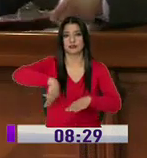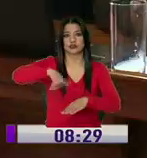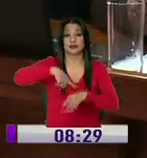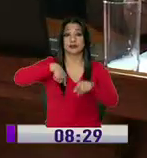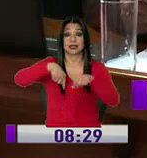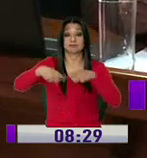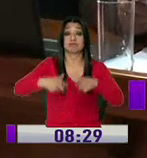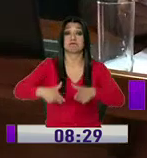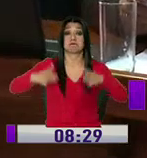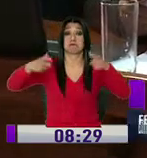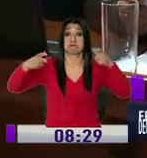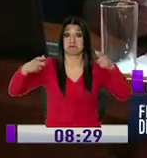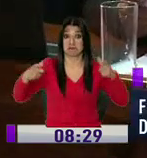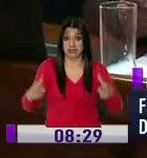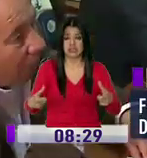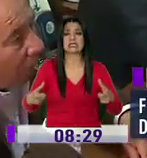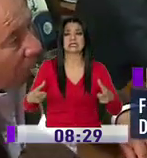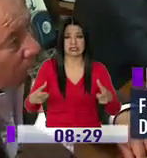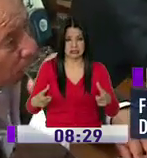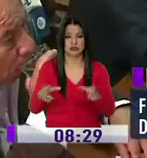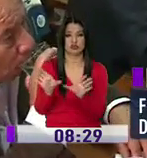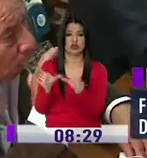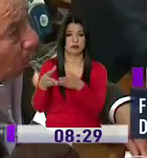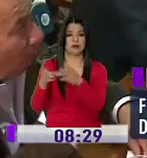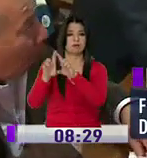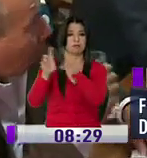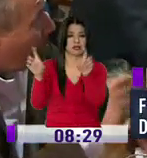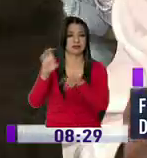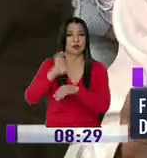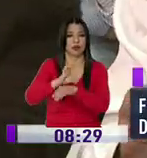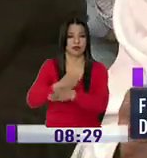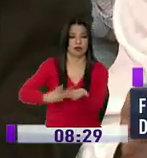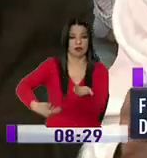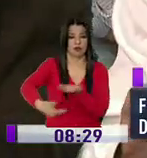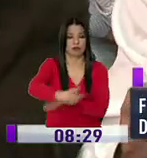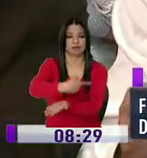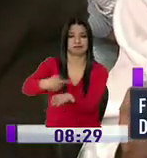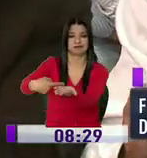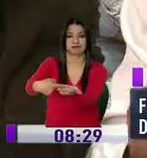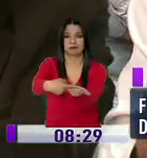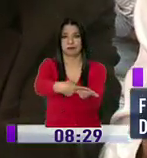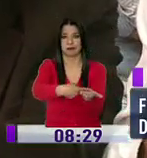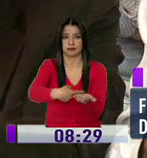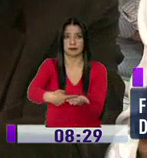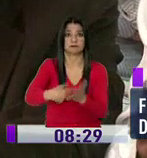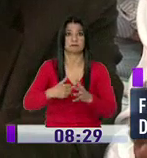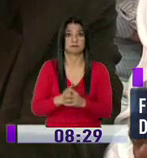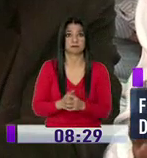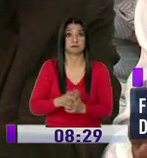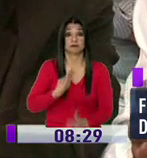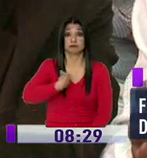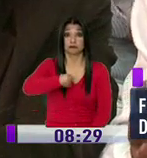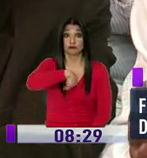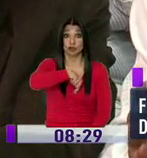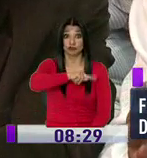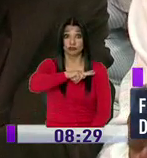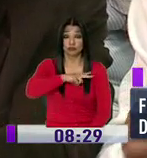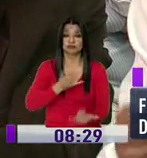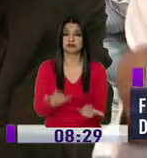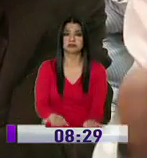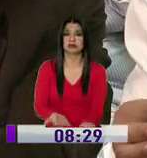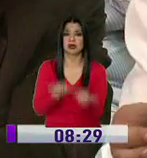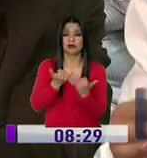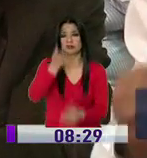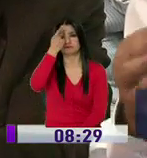Pesados, se efectuaron durante una reunión con el Comité Empresarial Ecuatoriano. Nosotros consideramos y hemos tomado este momento una resolución